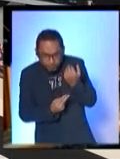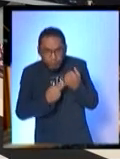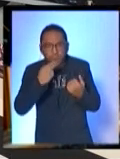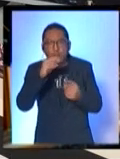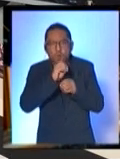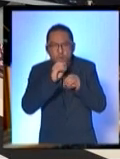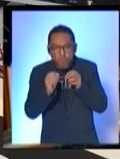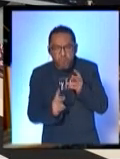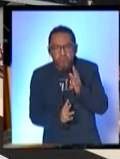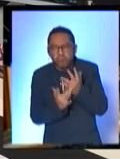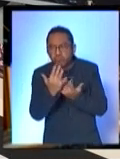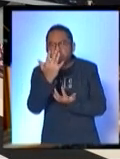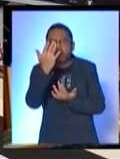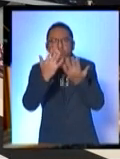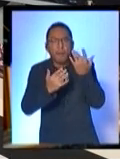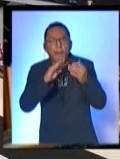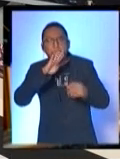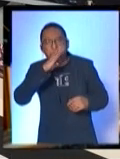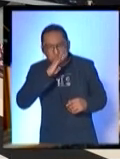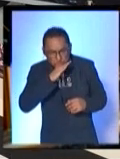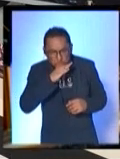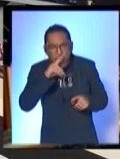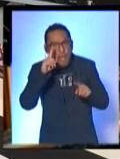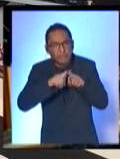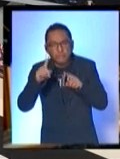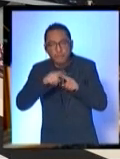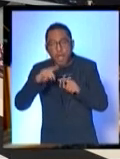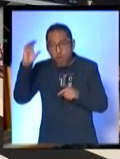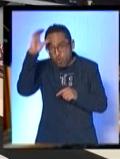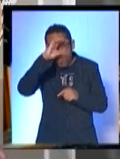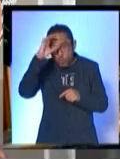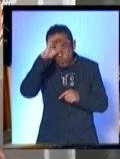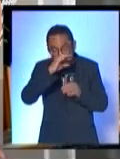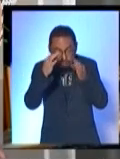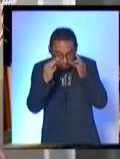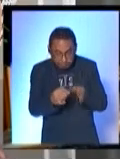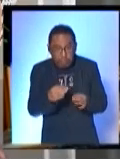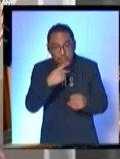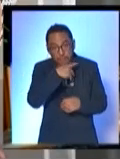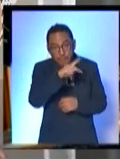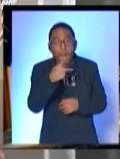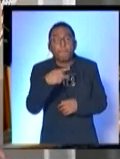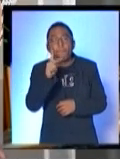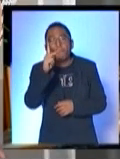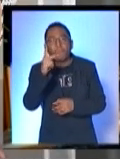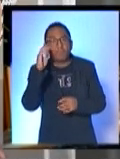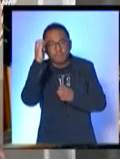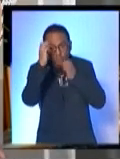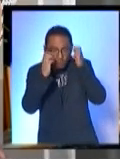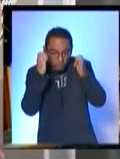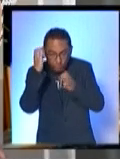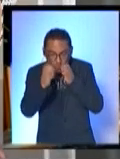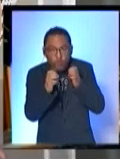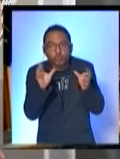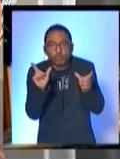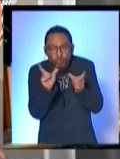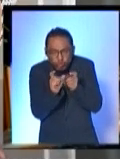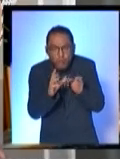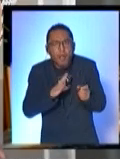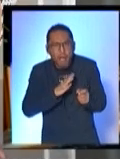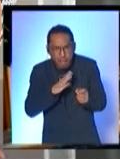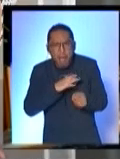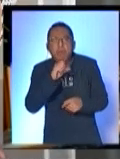fuego, el maíz y otros importantes símbolos de la cultura guirrarica. Pero en la exposición también hay piezas pequeñas de